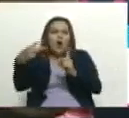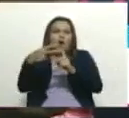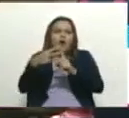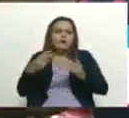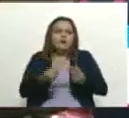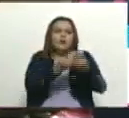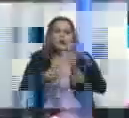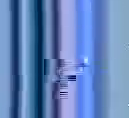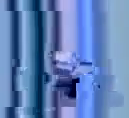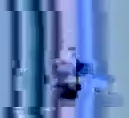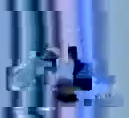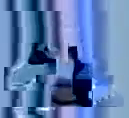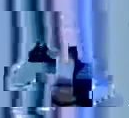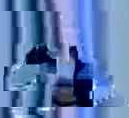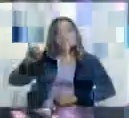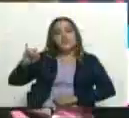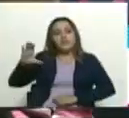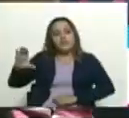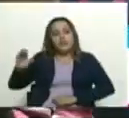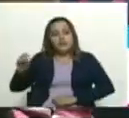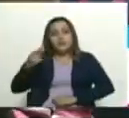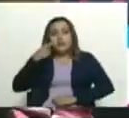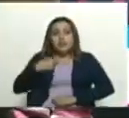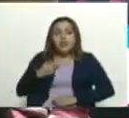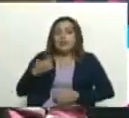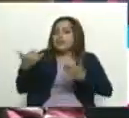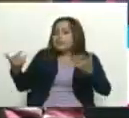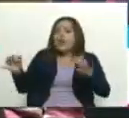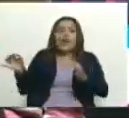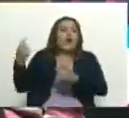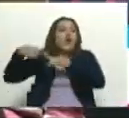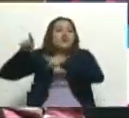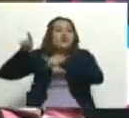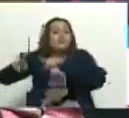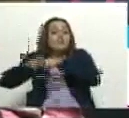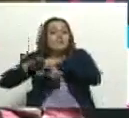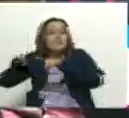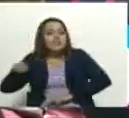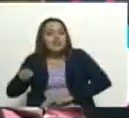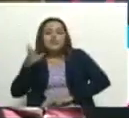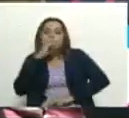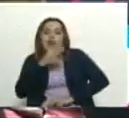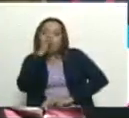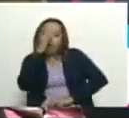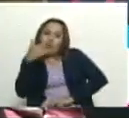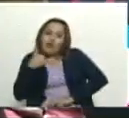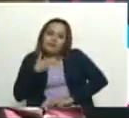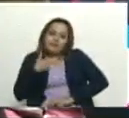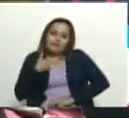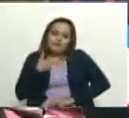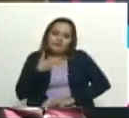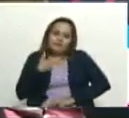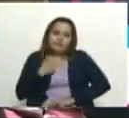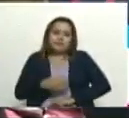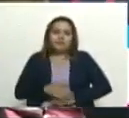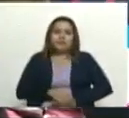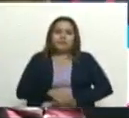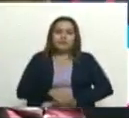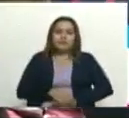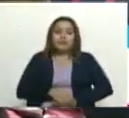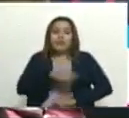Ministerio del IBIC, ella decía: ya nadie, mis amiguitos, no se van a meter conmigo. Eso